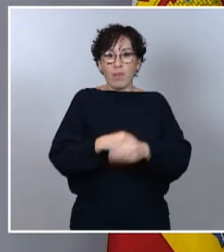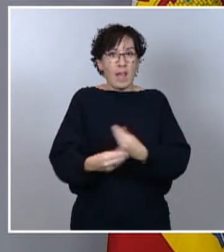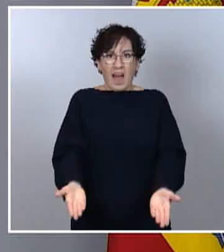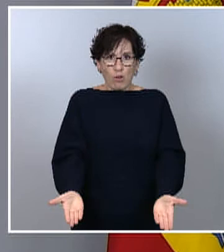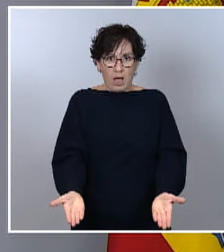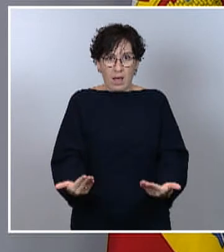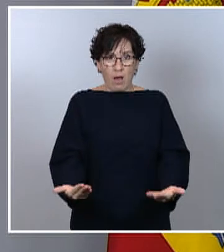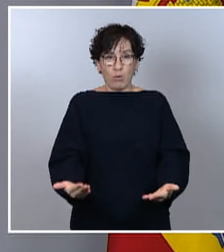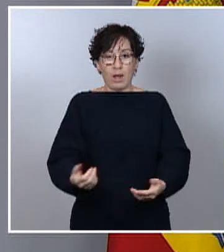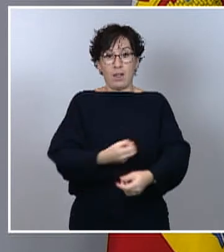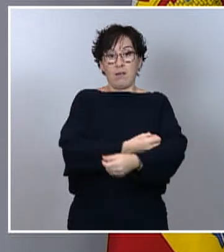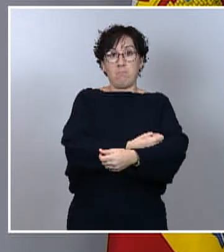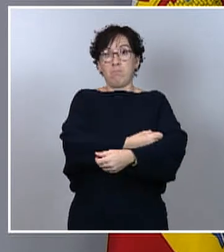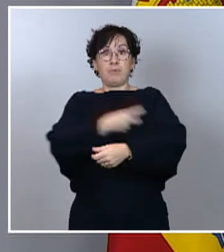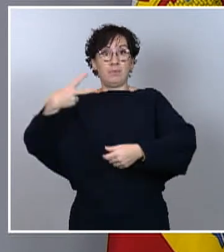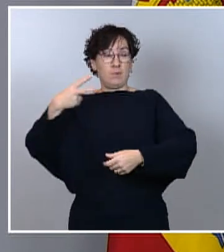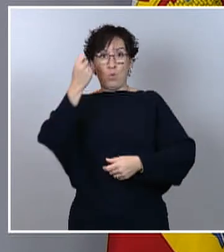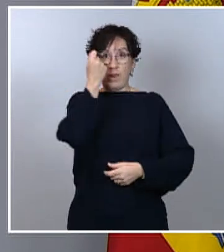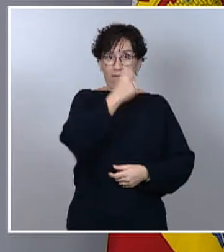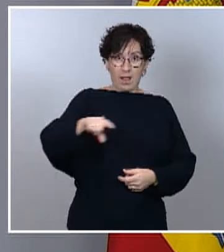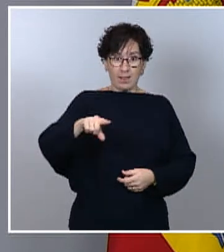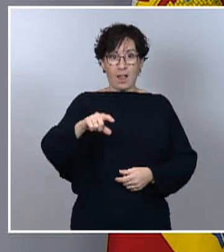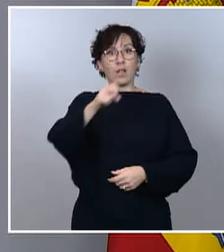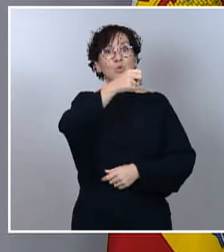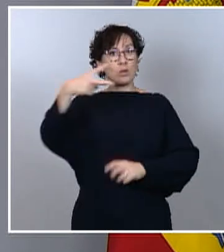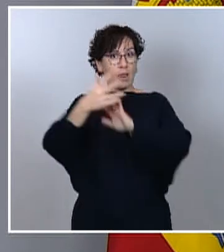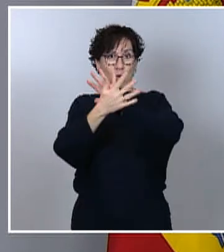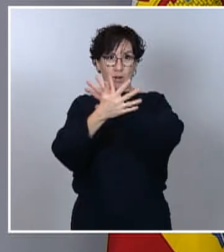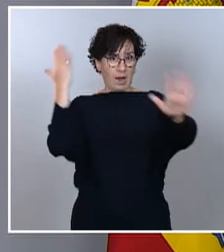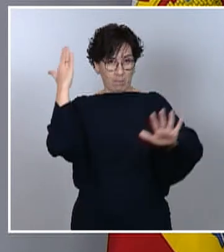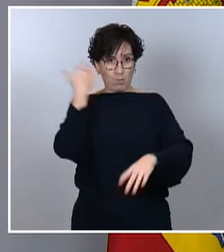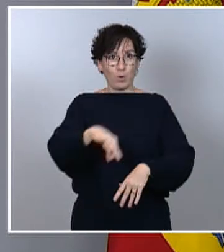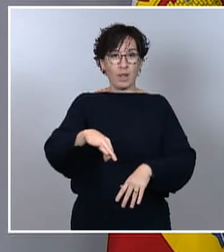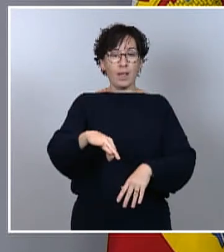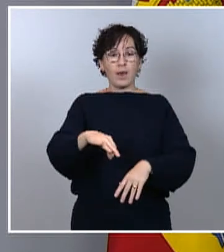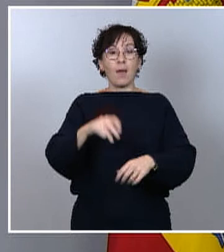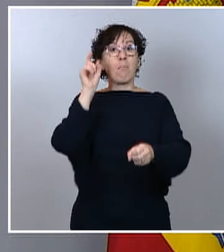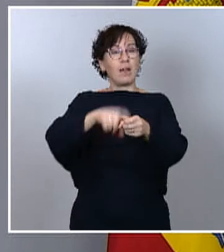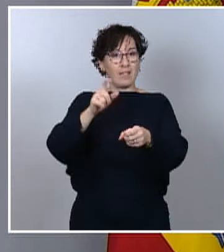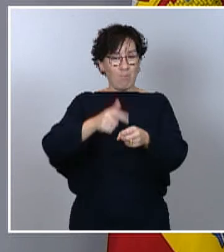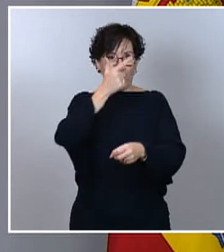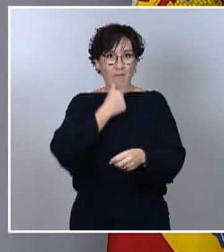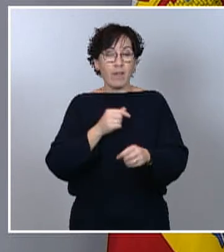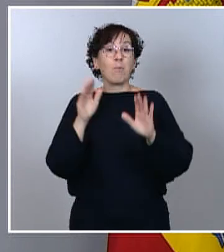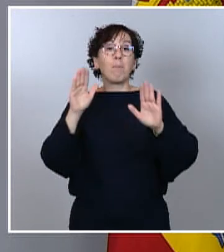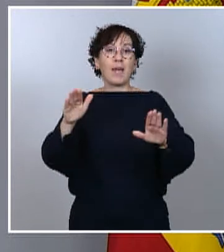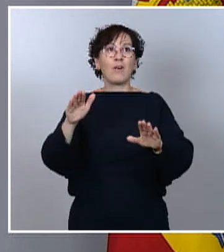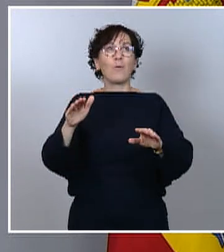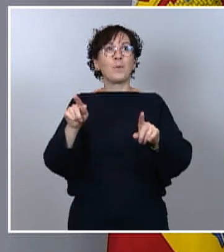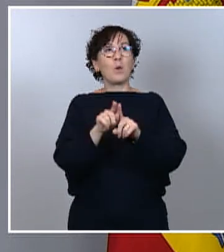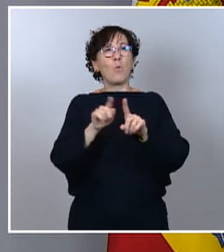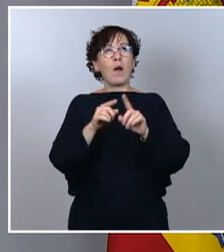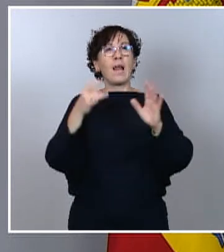y dar un resultado muy rápido y favorece la participación, pero tiene el inconveniente de que es un test menos sensible y, por lo